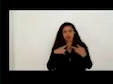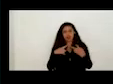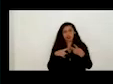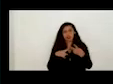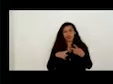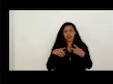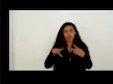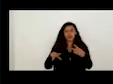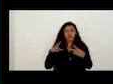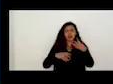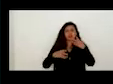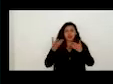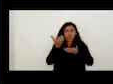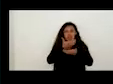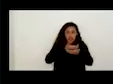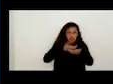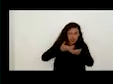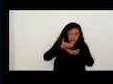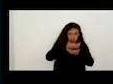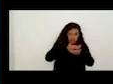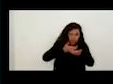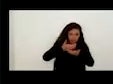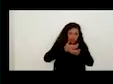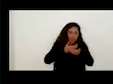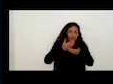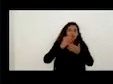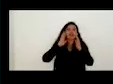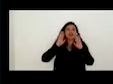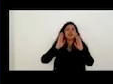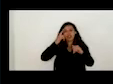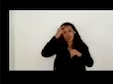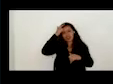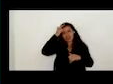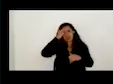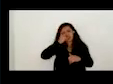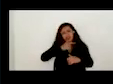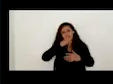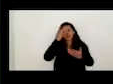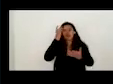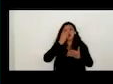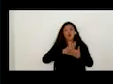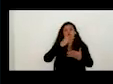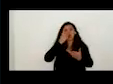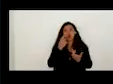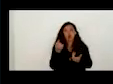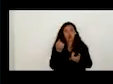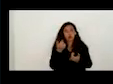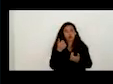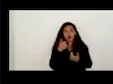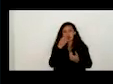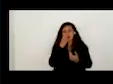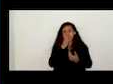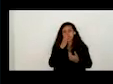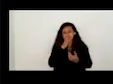en caldo y ya por la noche solamente es una ligera cena y igual